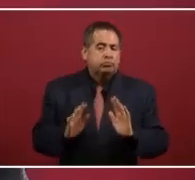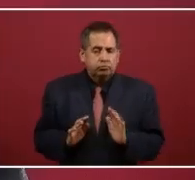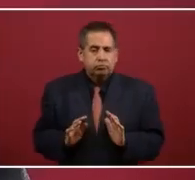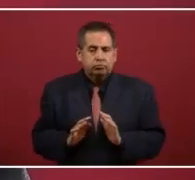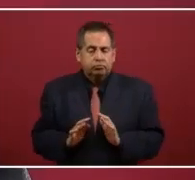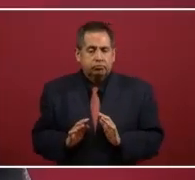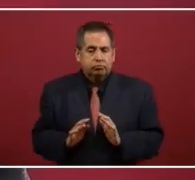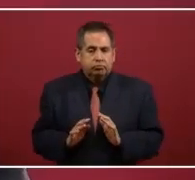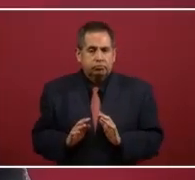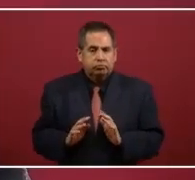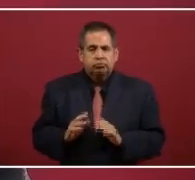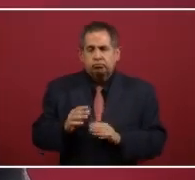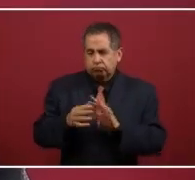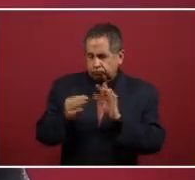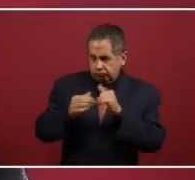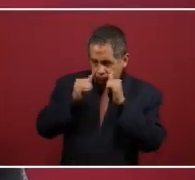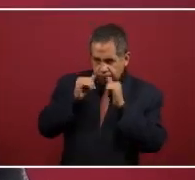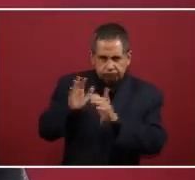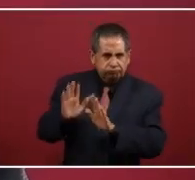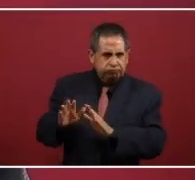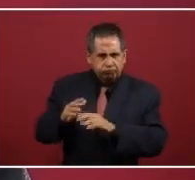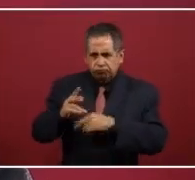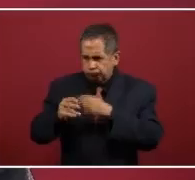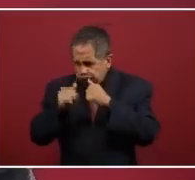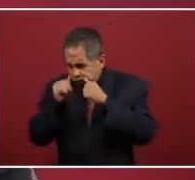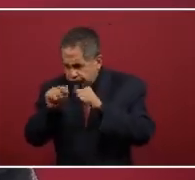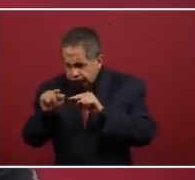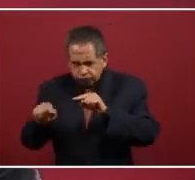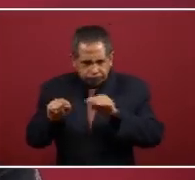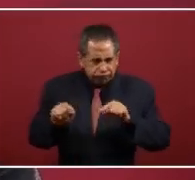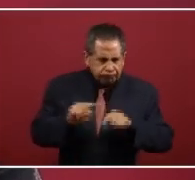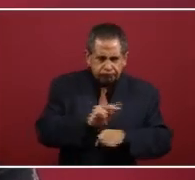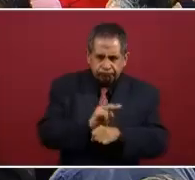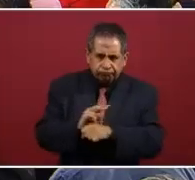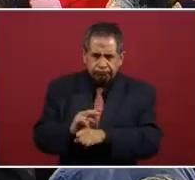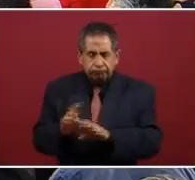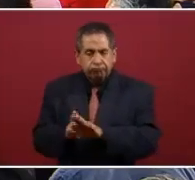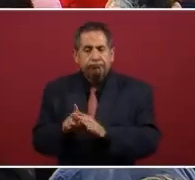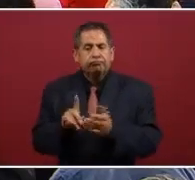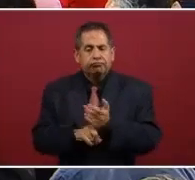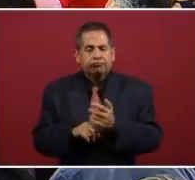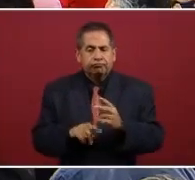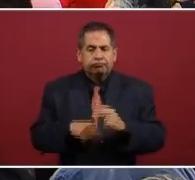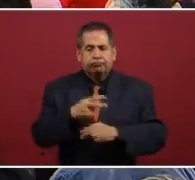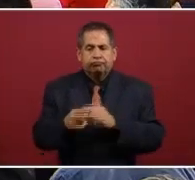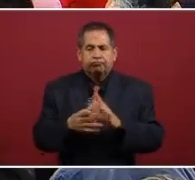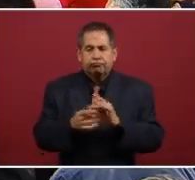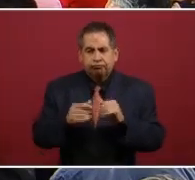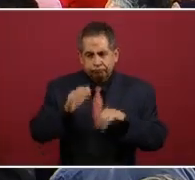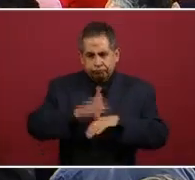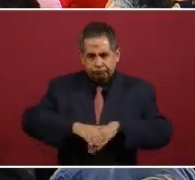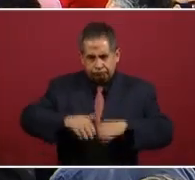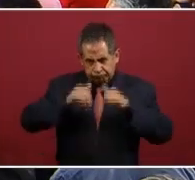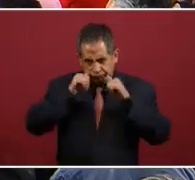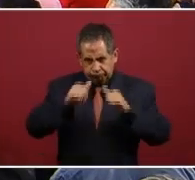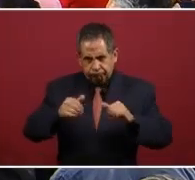vamos atendiendo este asunto porque se le está dando más